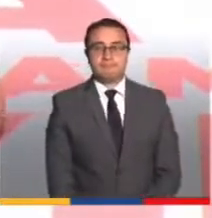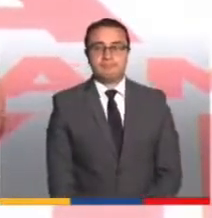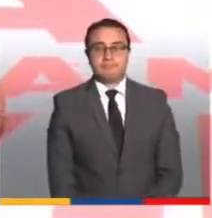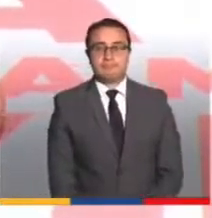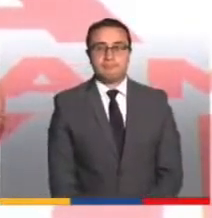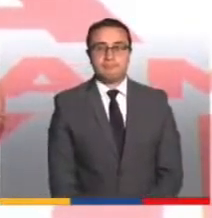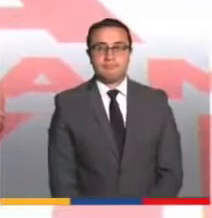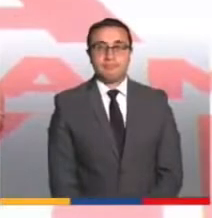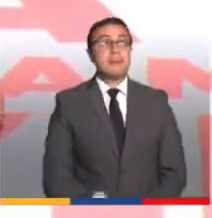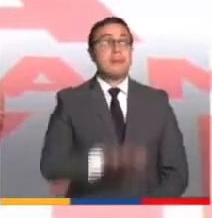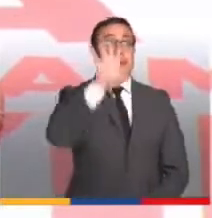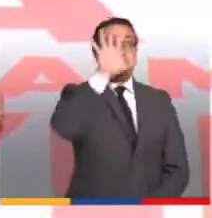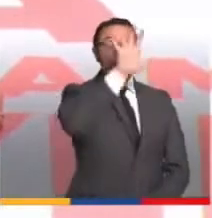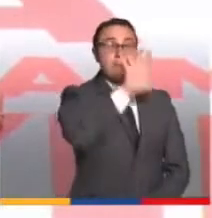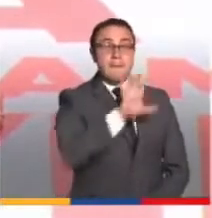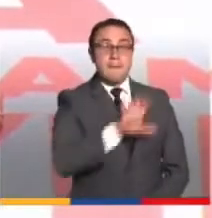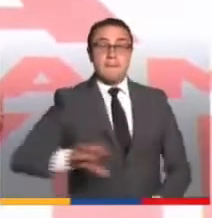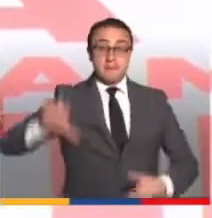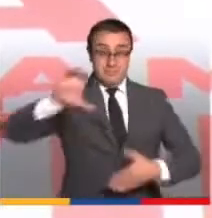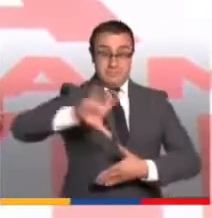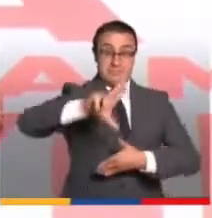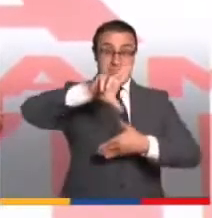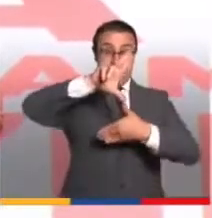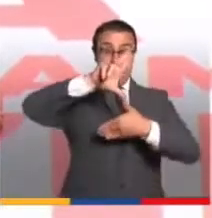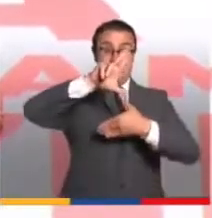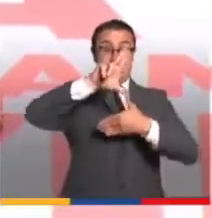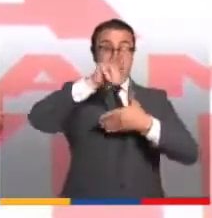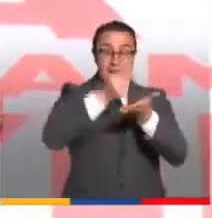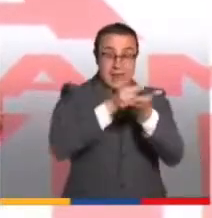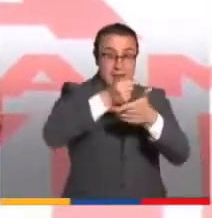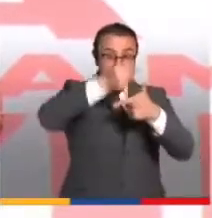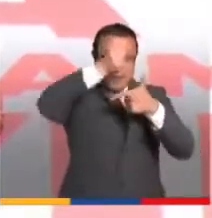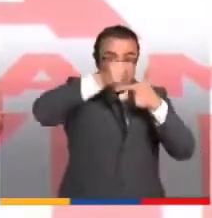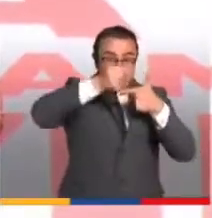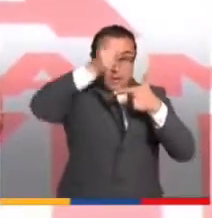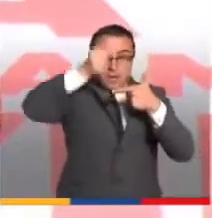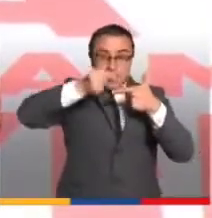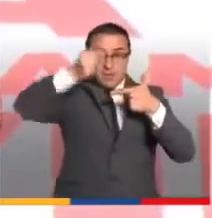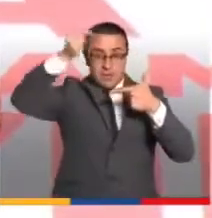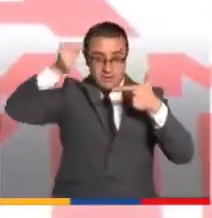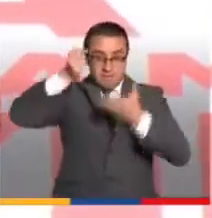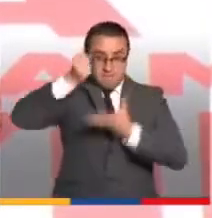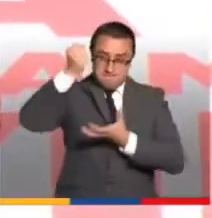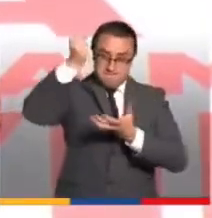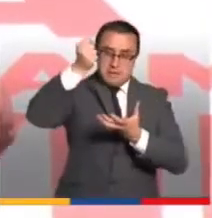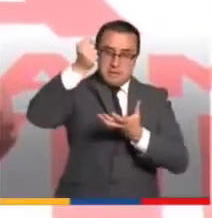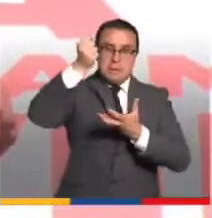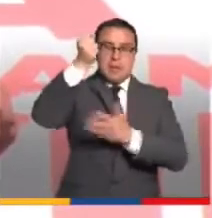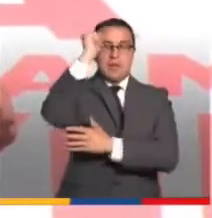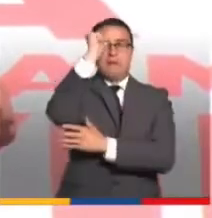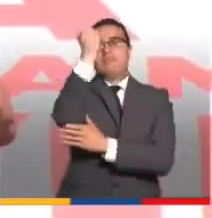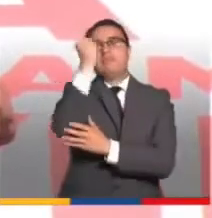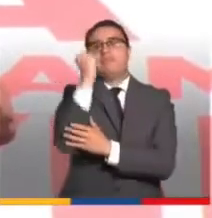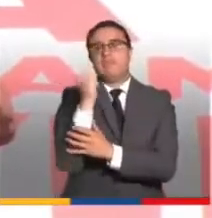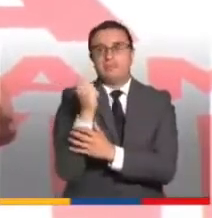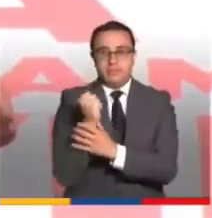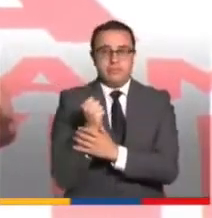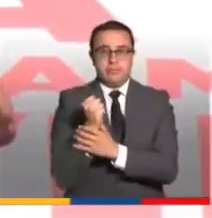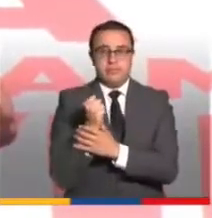de las naciones latinoamericanas. Se está saqueando